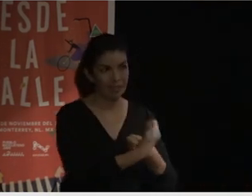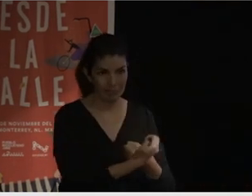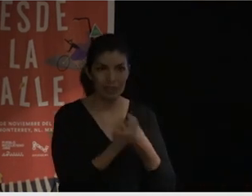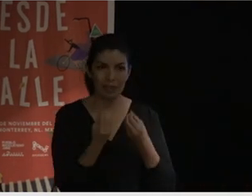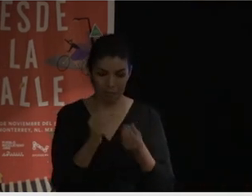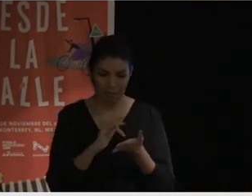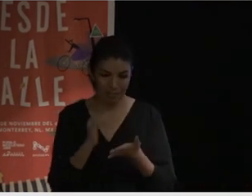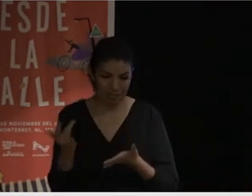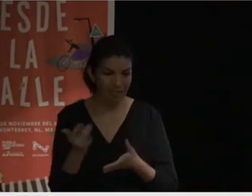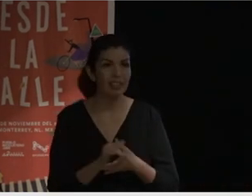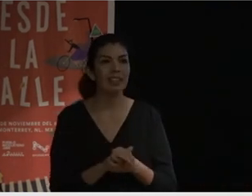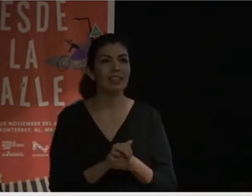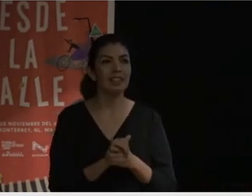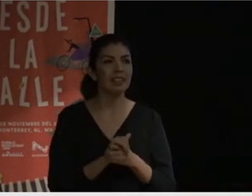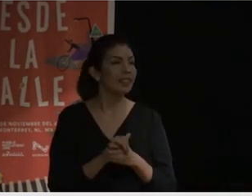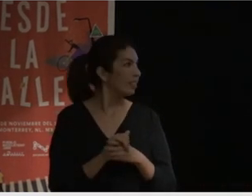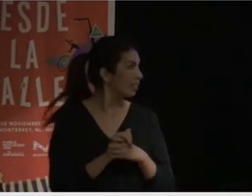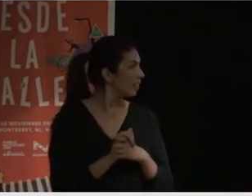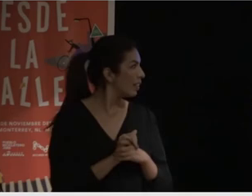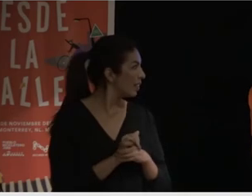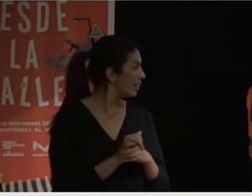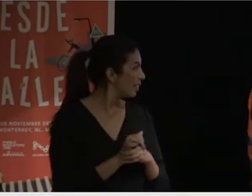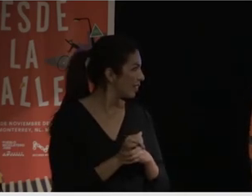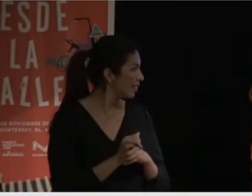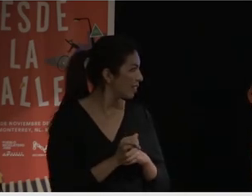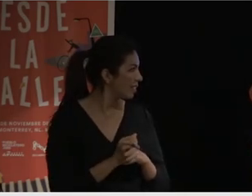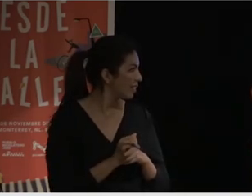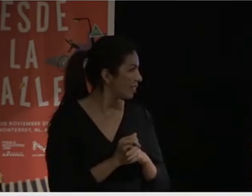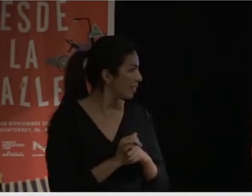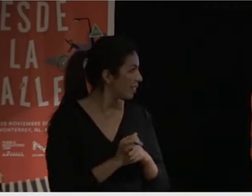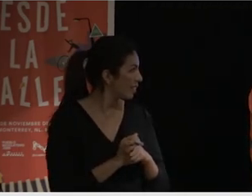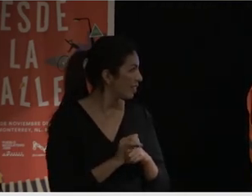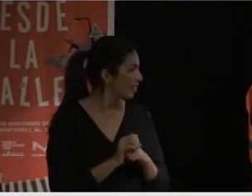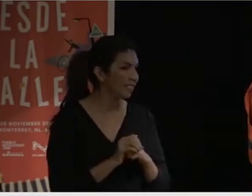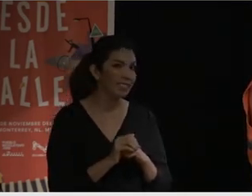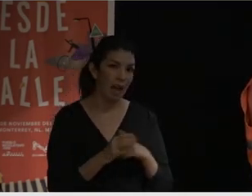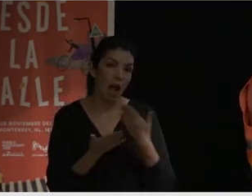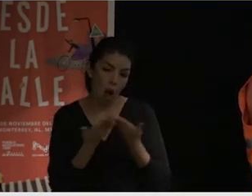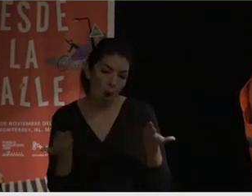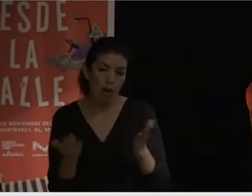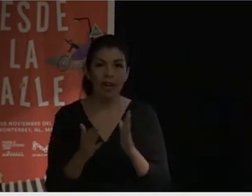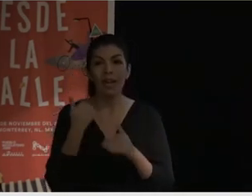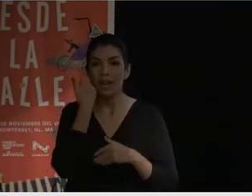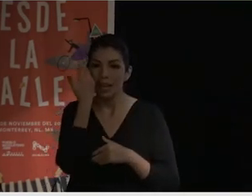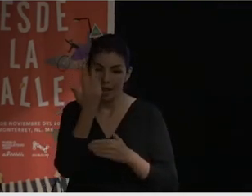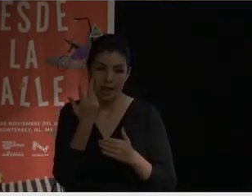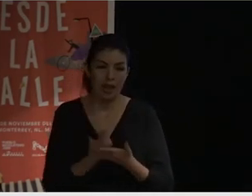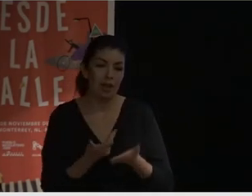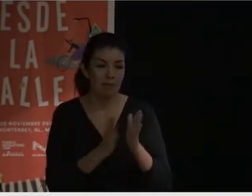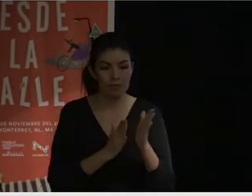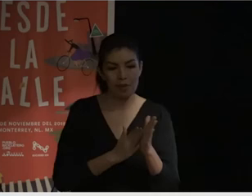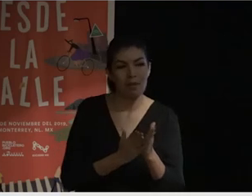Benavides Pronceda y también Yerel Salcedo, GLM Bici, muchas gracias por su participación. Y César pasa a dar unos reconocimientos a los moderadores,